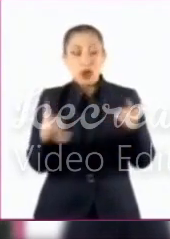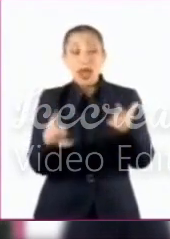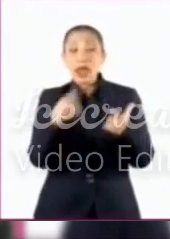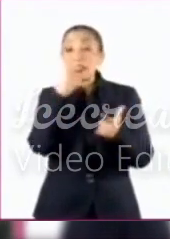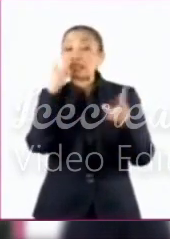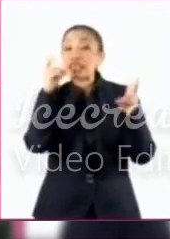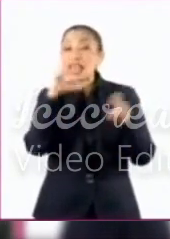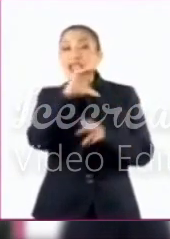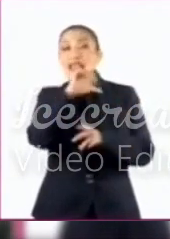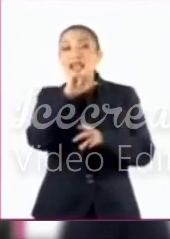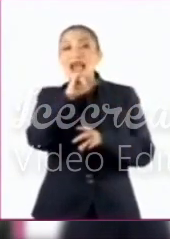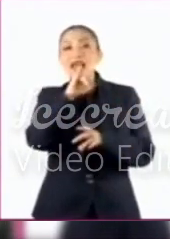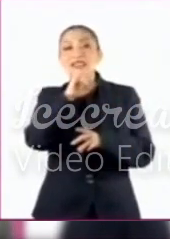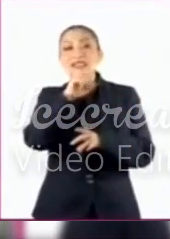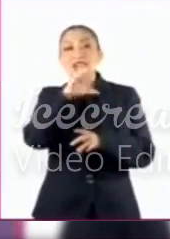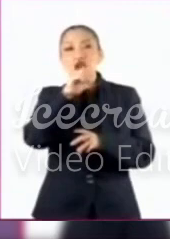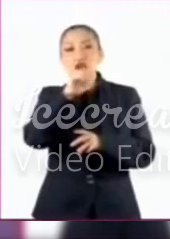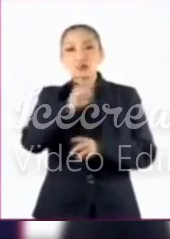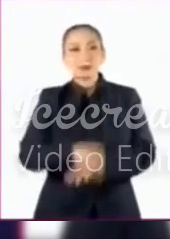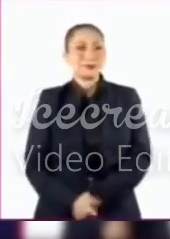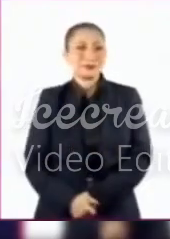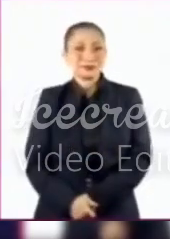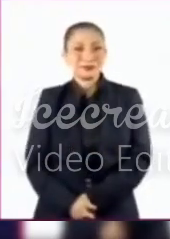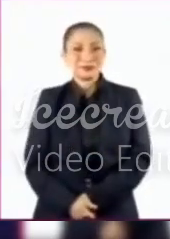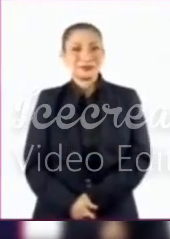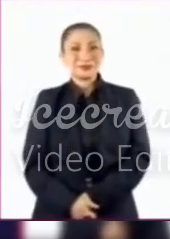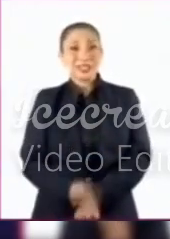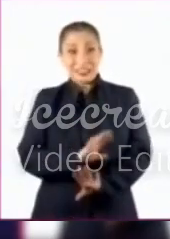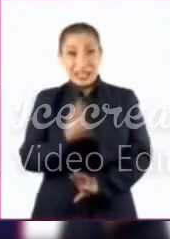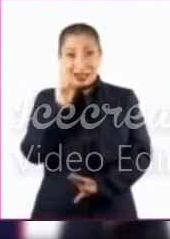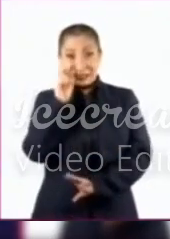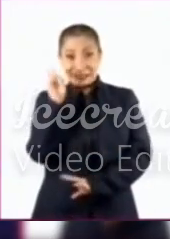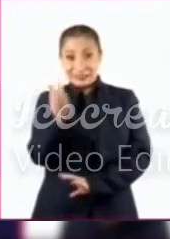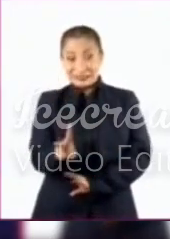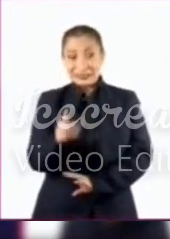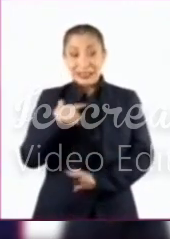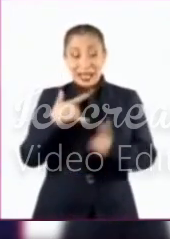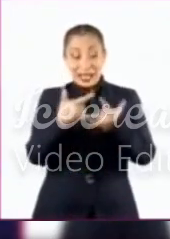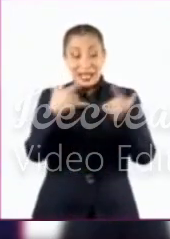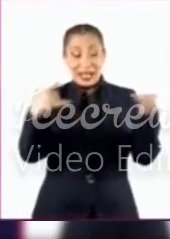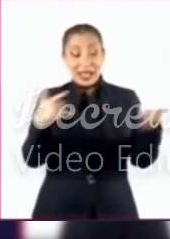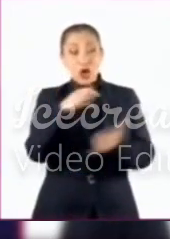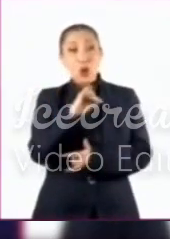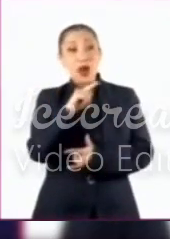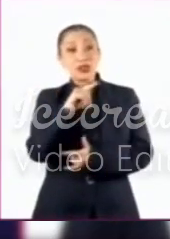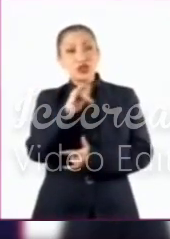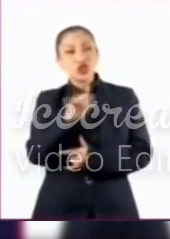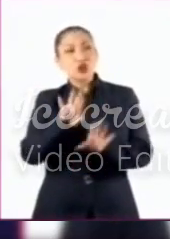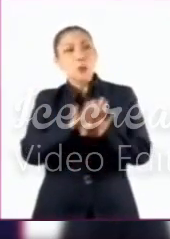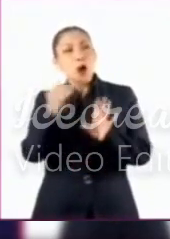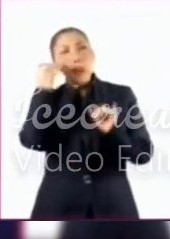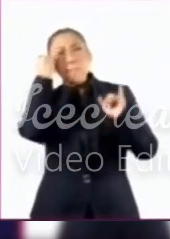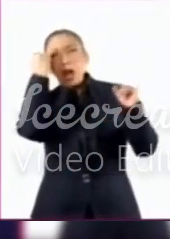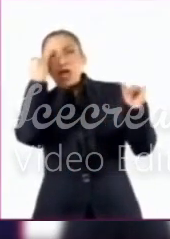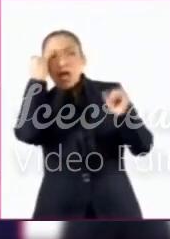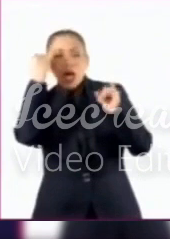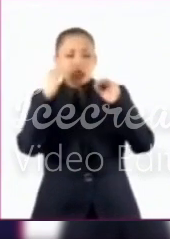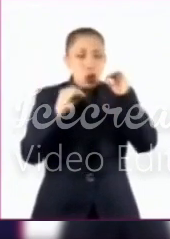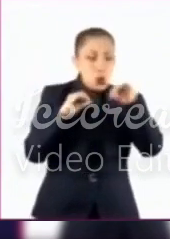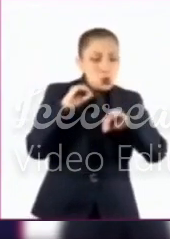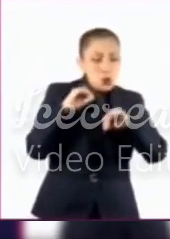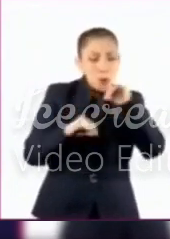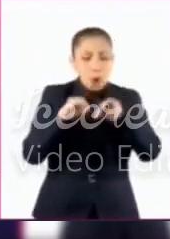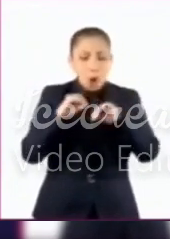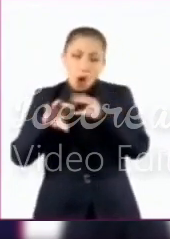seguir llamándolos clásicos. Como observaron, los cuentos están hechos de un poco de imaginación y otro poco